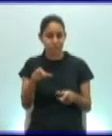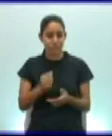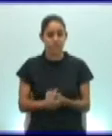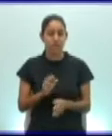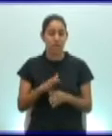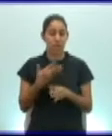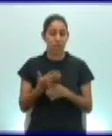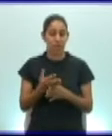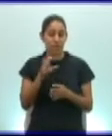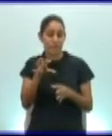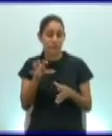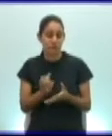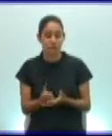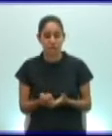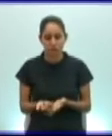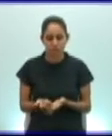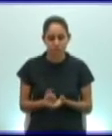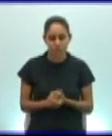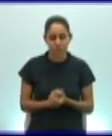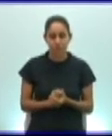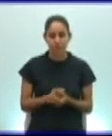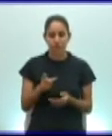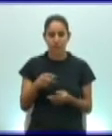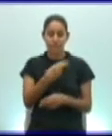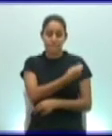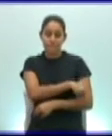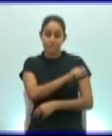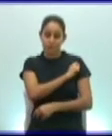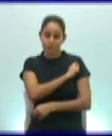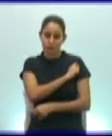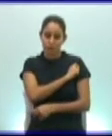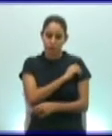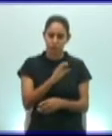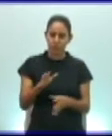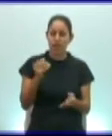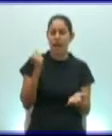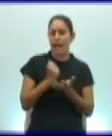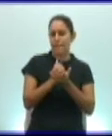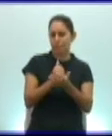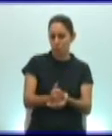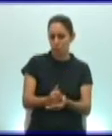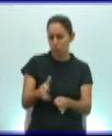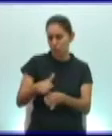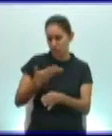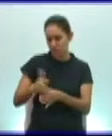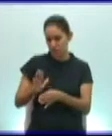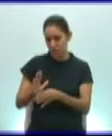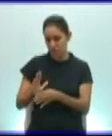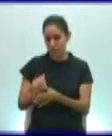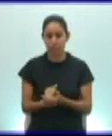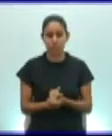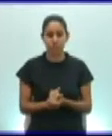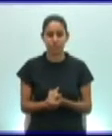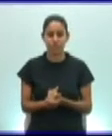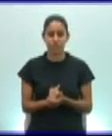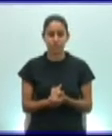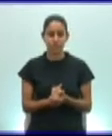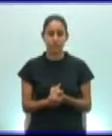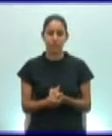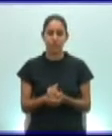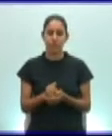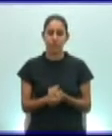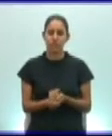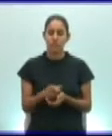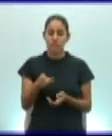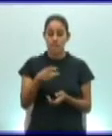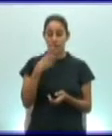pueblo, el apoyo que recibe de distintas organizaciones, de las masas, la conducción de Fidel personalmente de todos estos hechos, incluso en una de